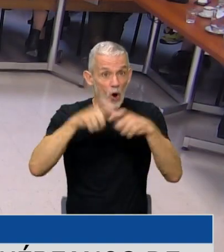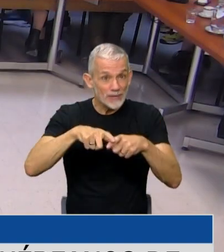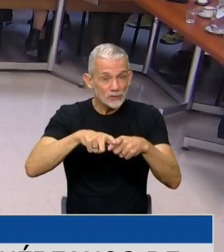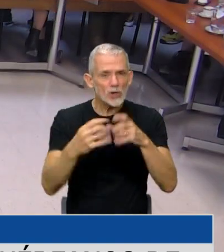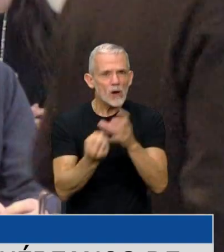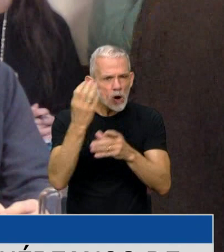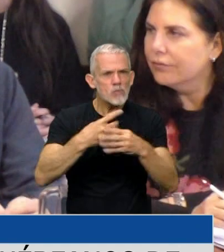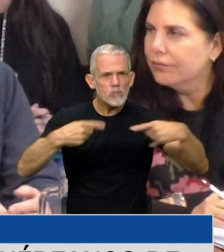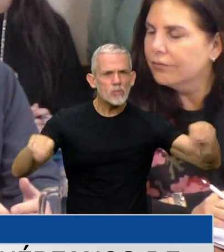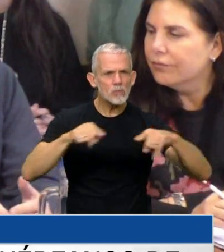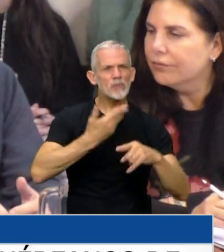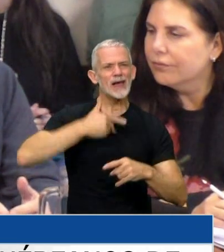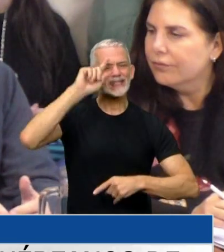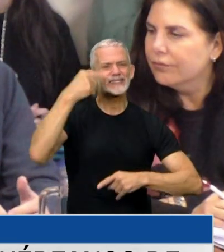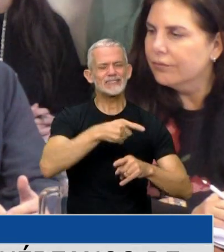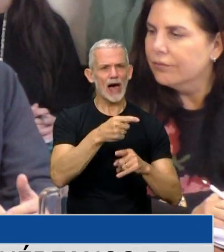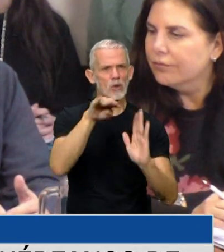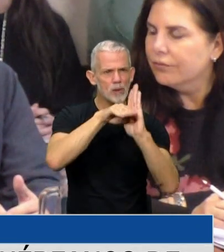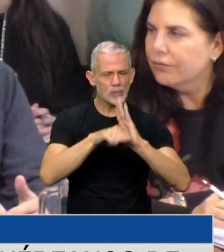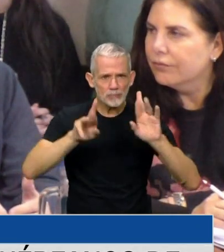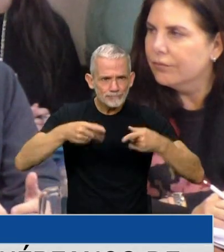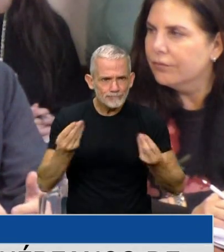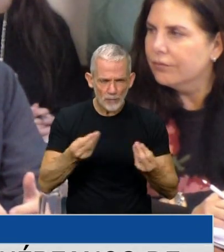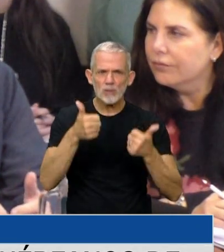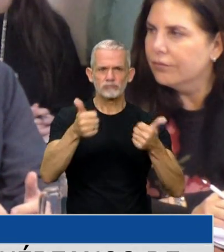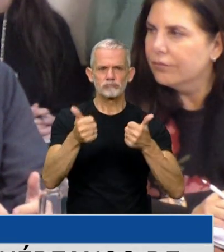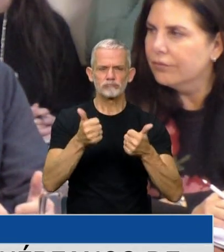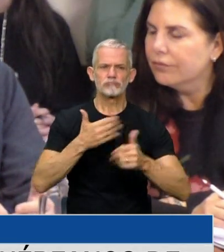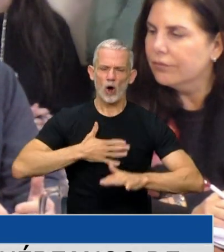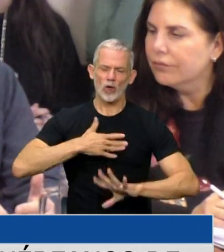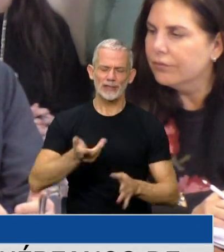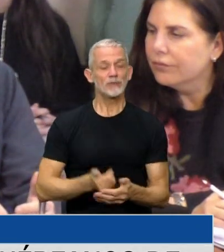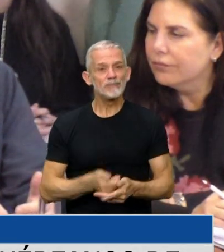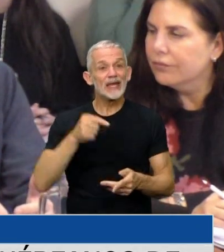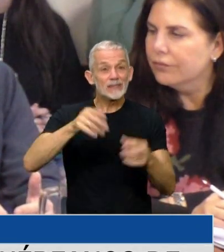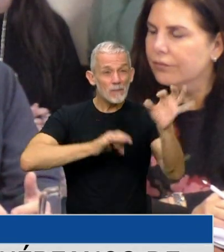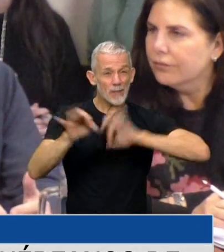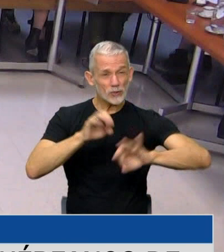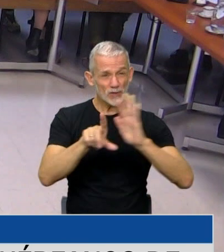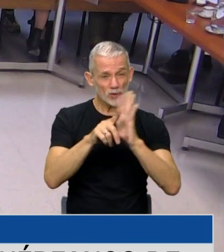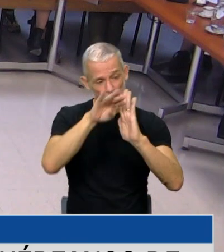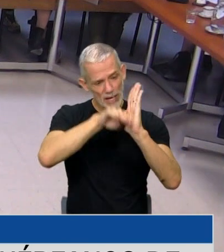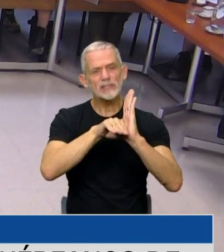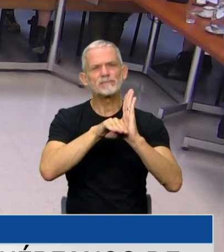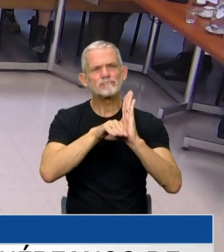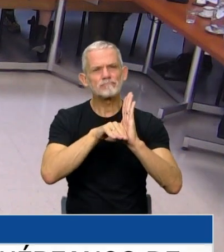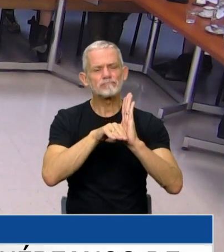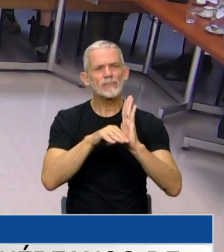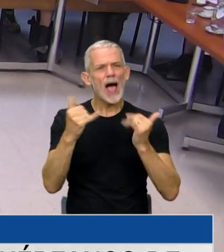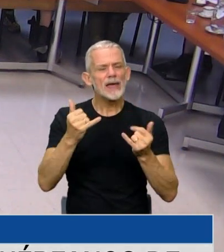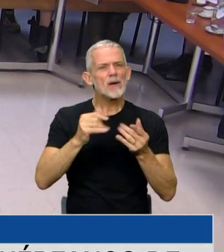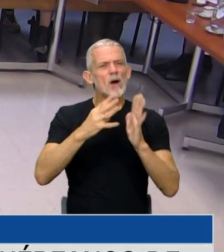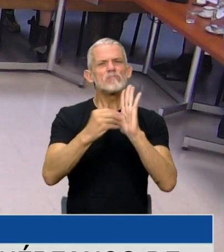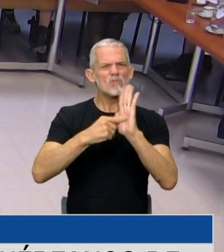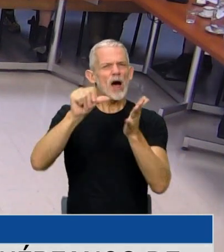está generando políticas de Estado en la Argentina y eso es algo para celebrar. Este proyecto, que la verdad que es un proyecto que tiene